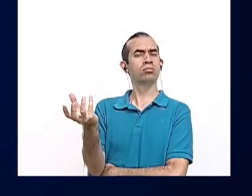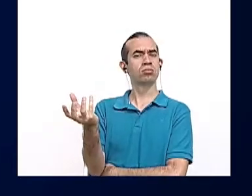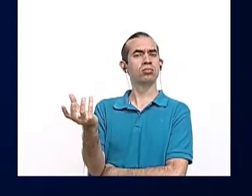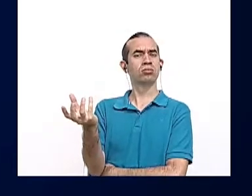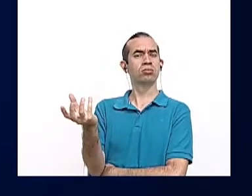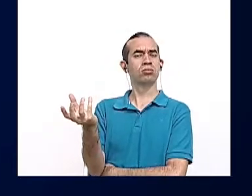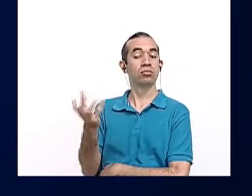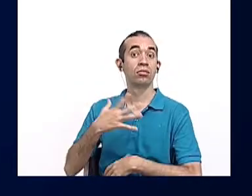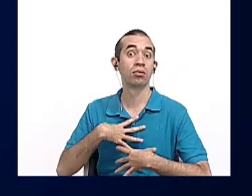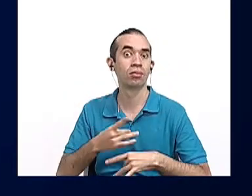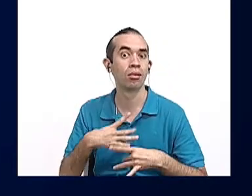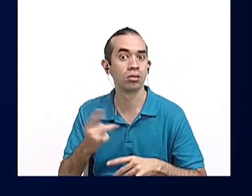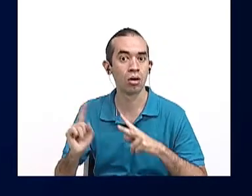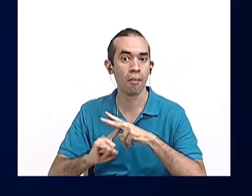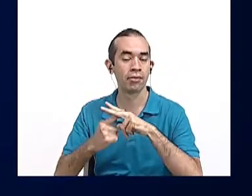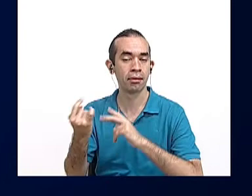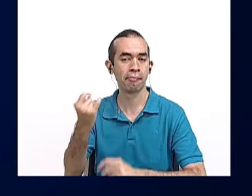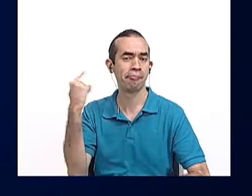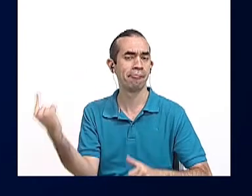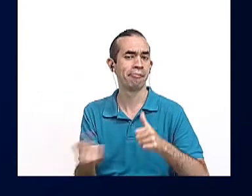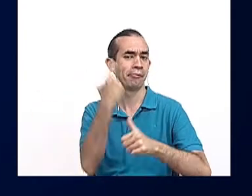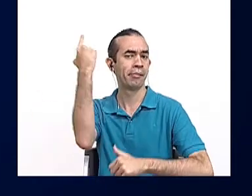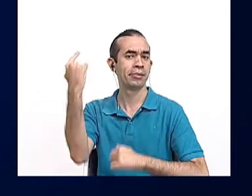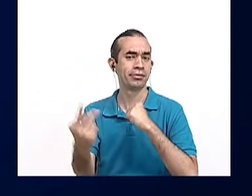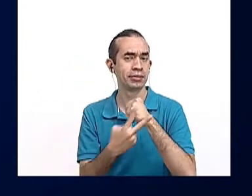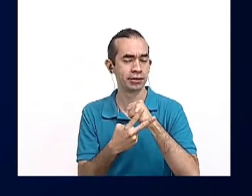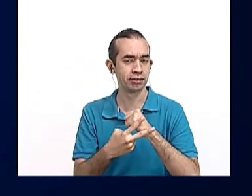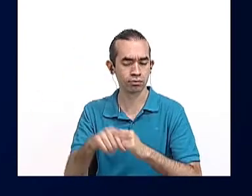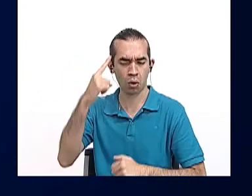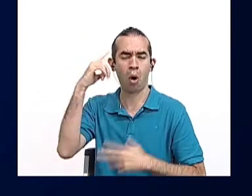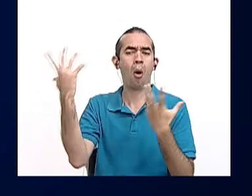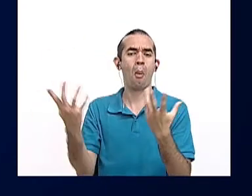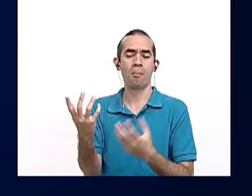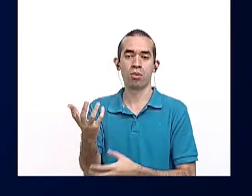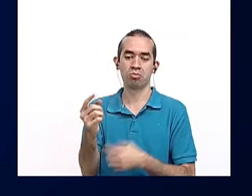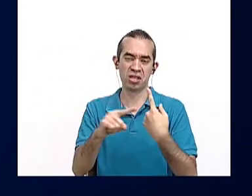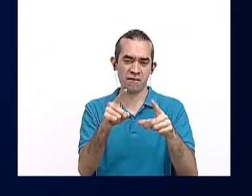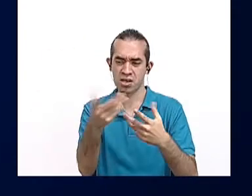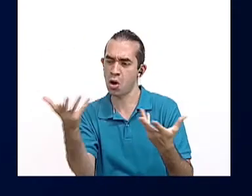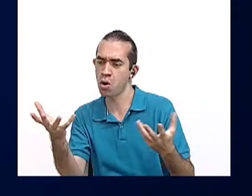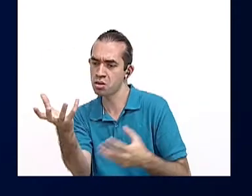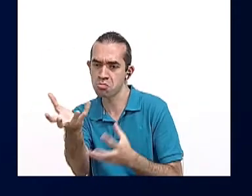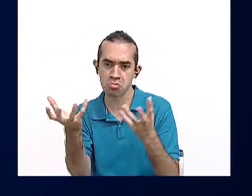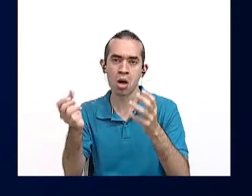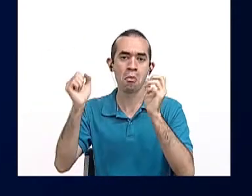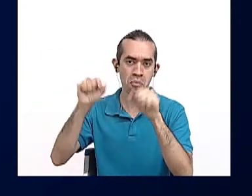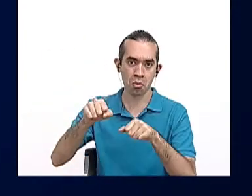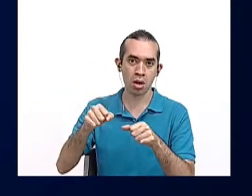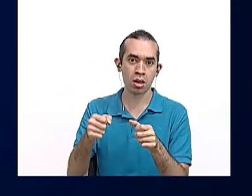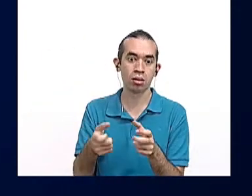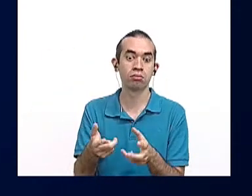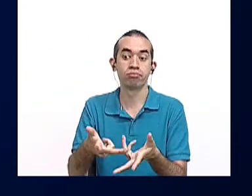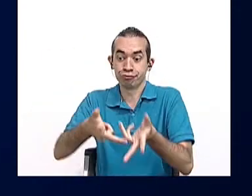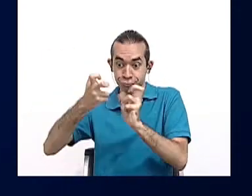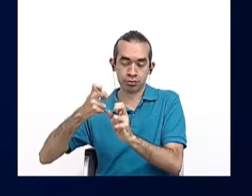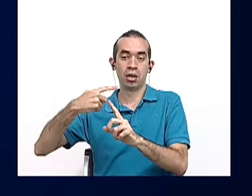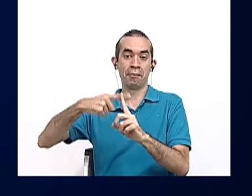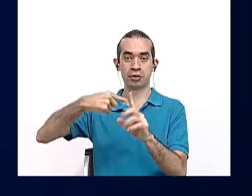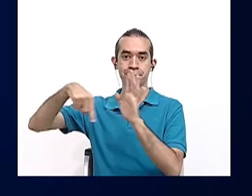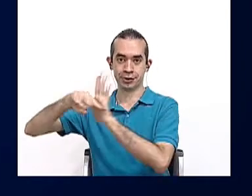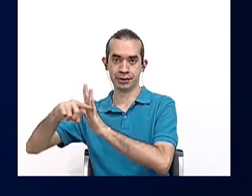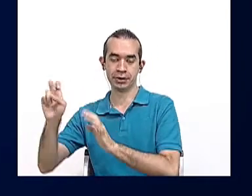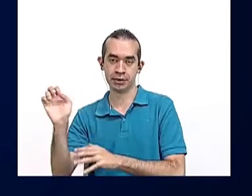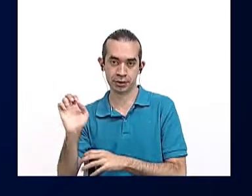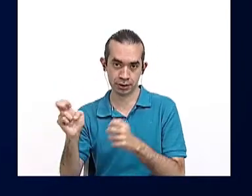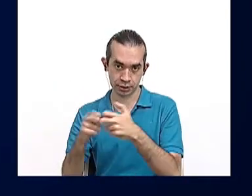ideas sobre los cuerpos que se podían cargar. Pero no solo tenemos que limitarlo al ámbar. Ya ahora conocemos que hay materiales que